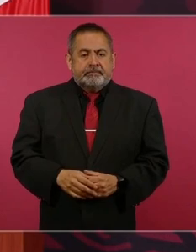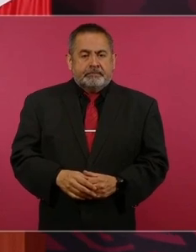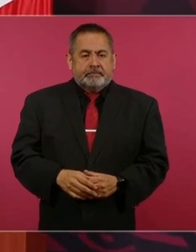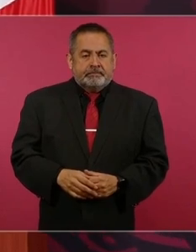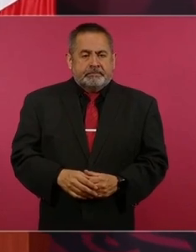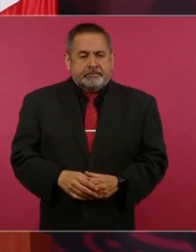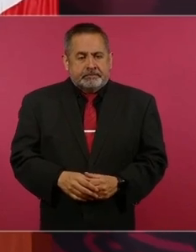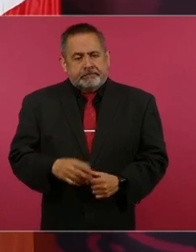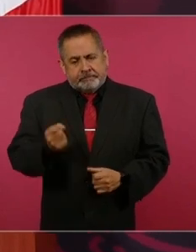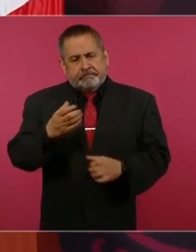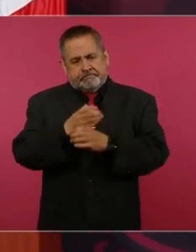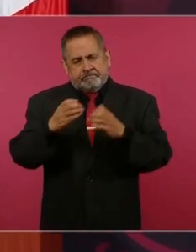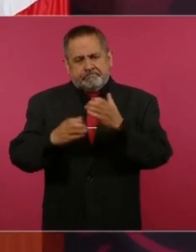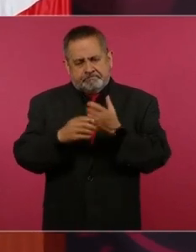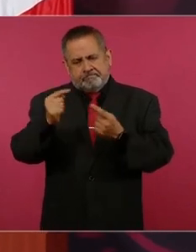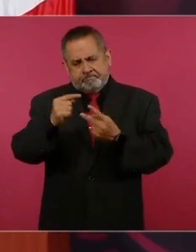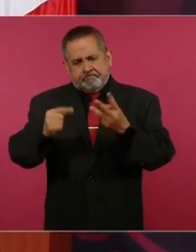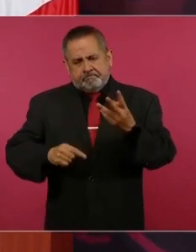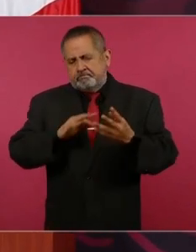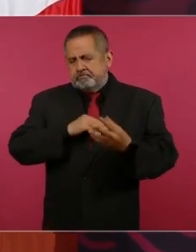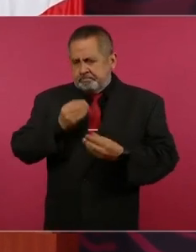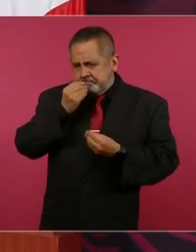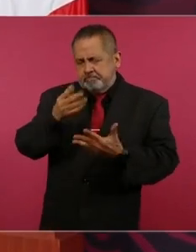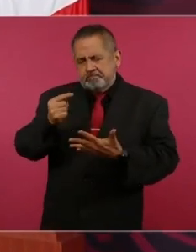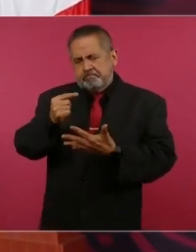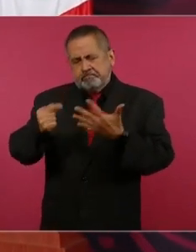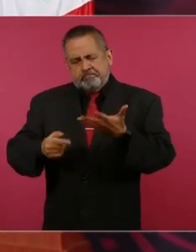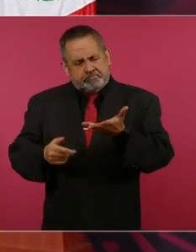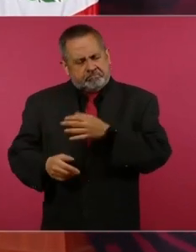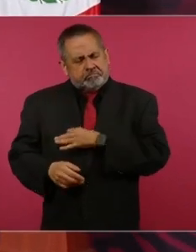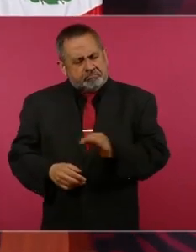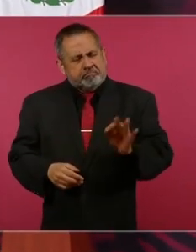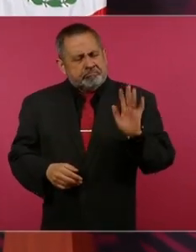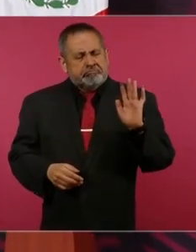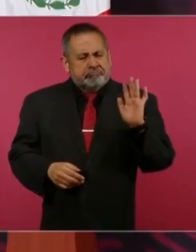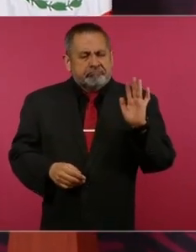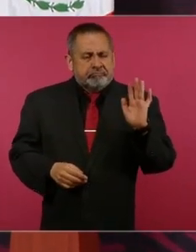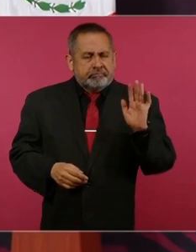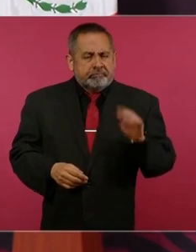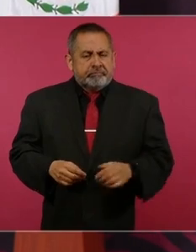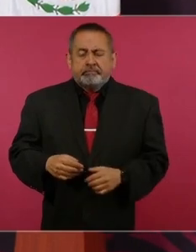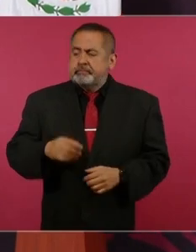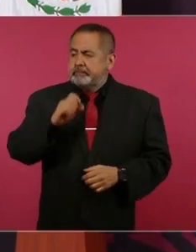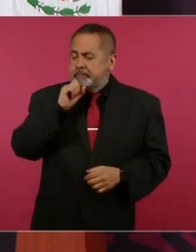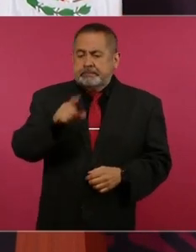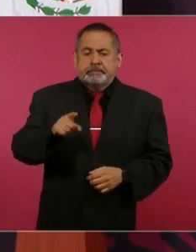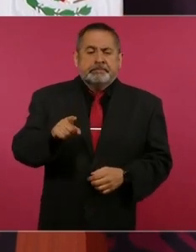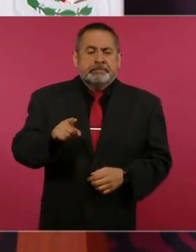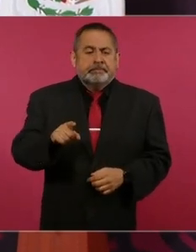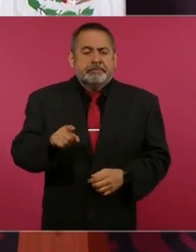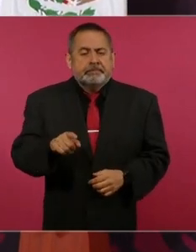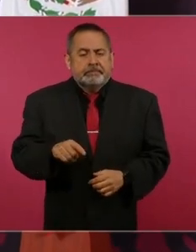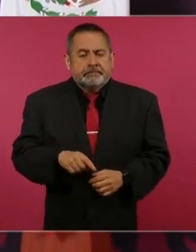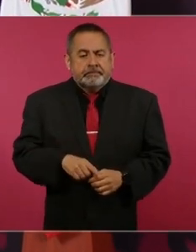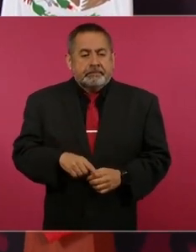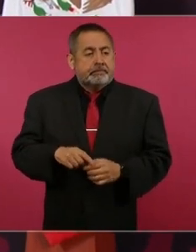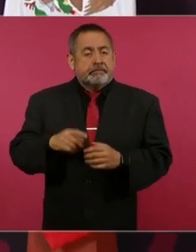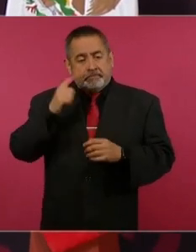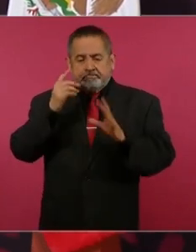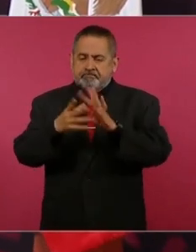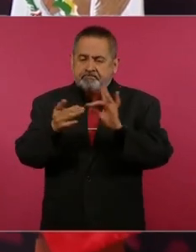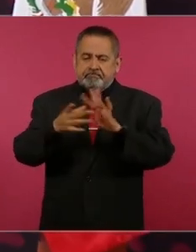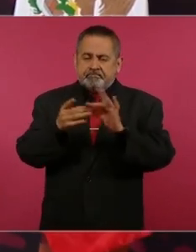sí hay cosas que podemos hablar. Además, para que no haya